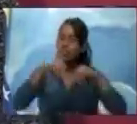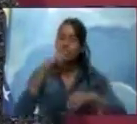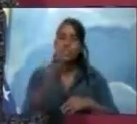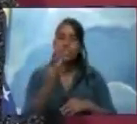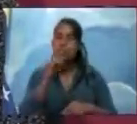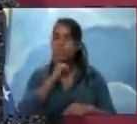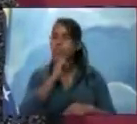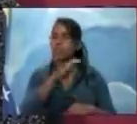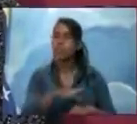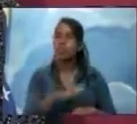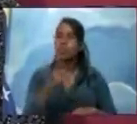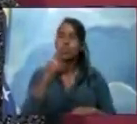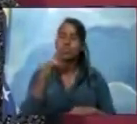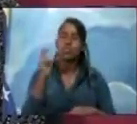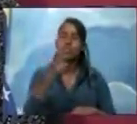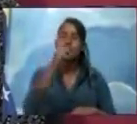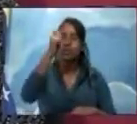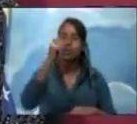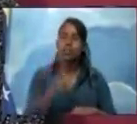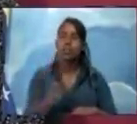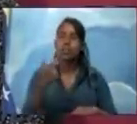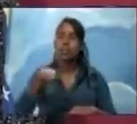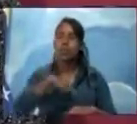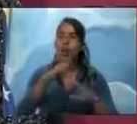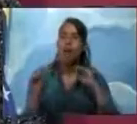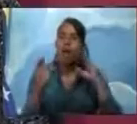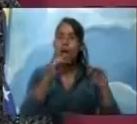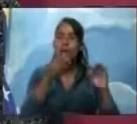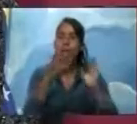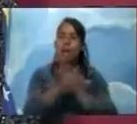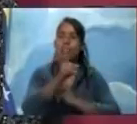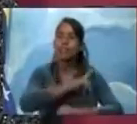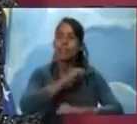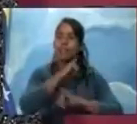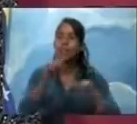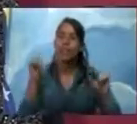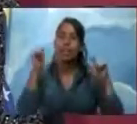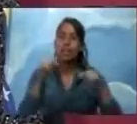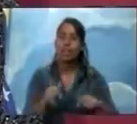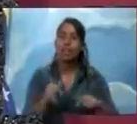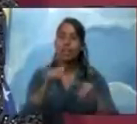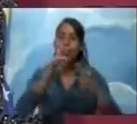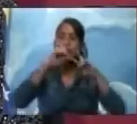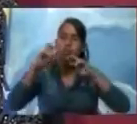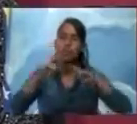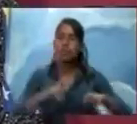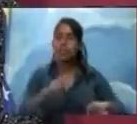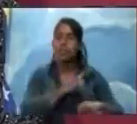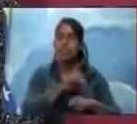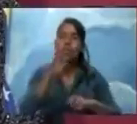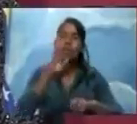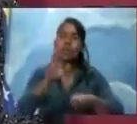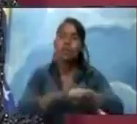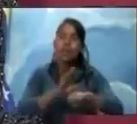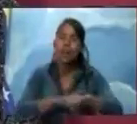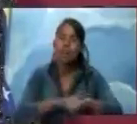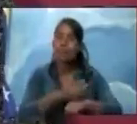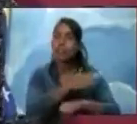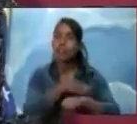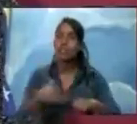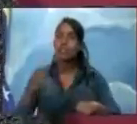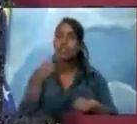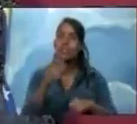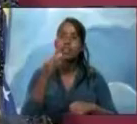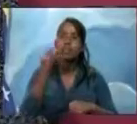El apóstol Pablo en 2 de Tesalonicenses nos habla acerca de que ya está en acción el misterio de la iniquidad. Esto quiere decir que